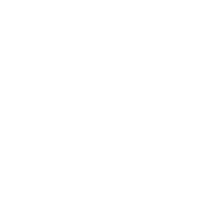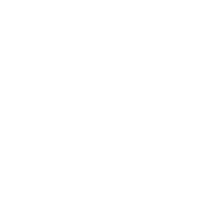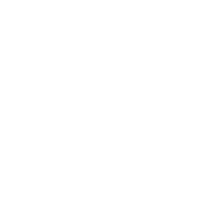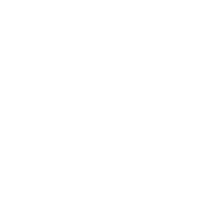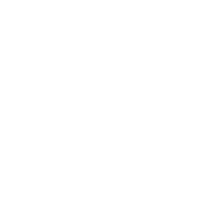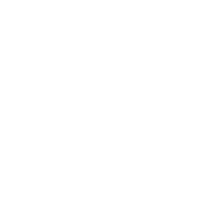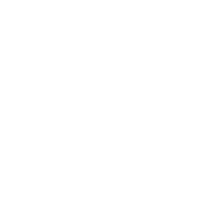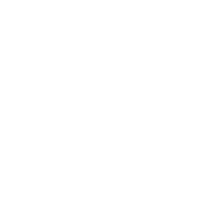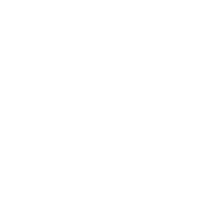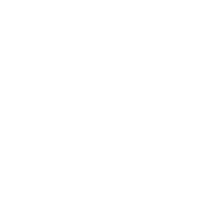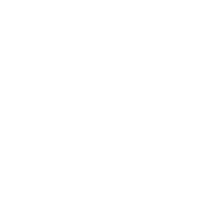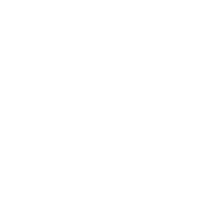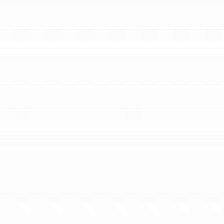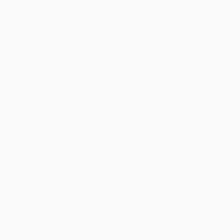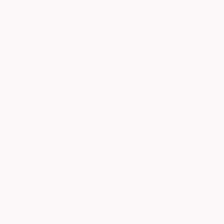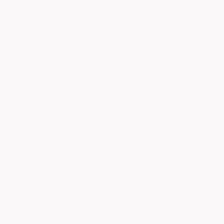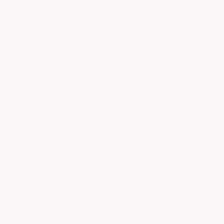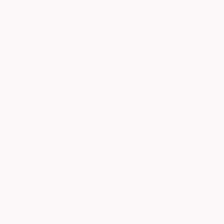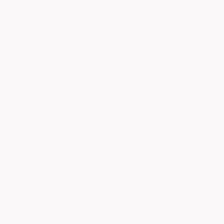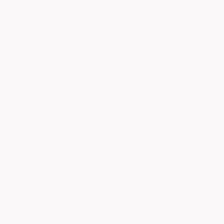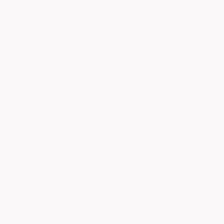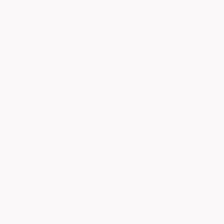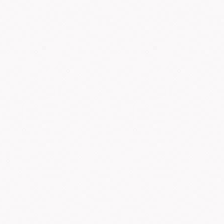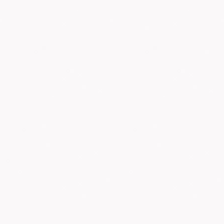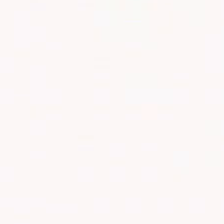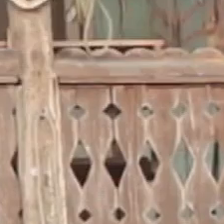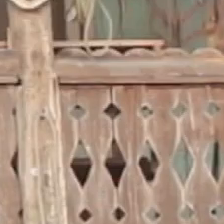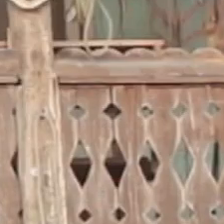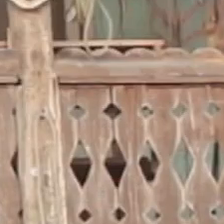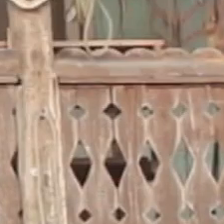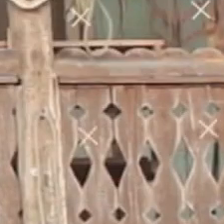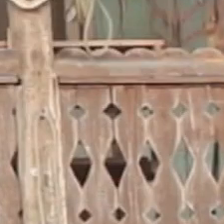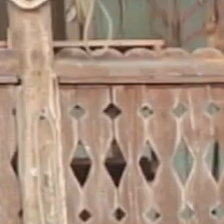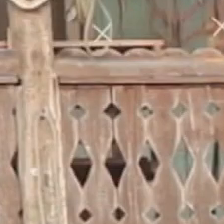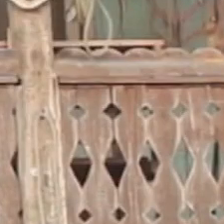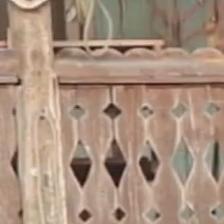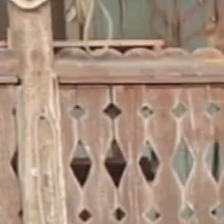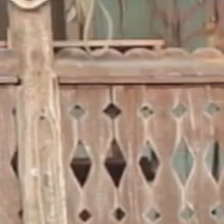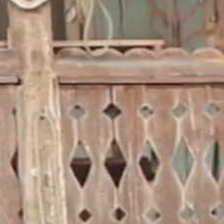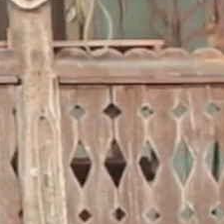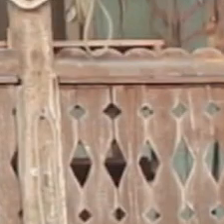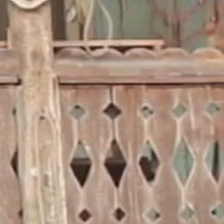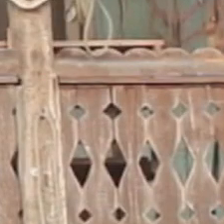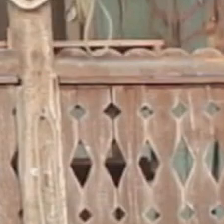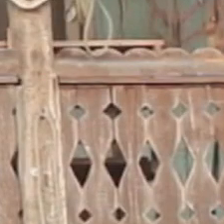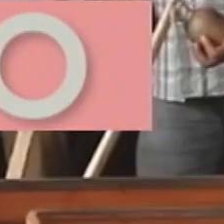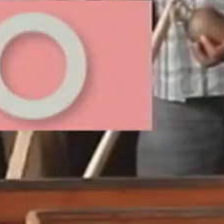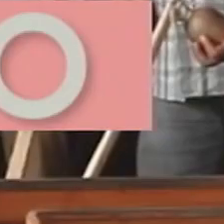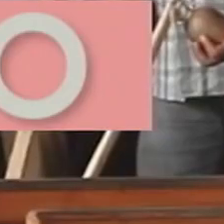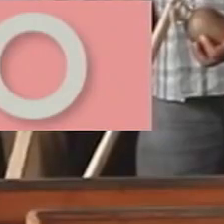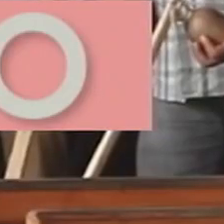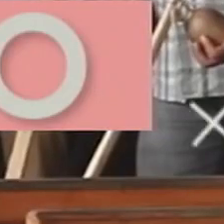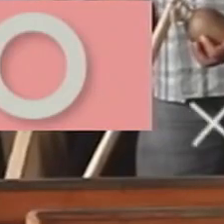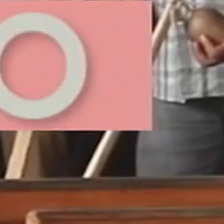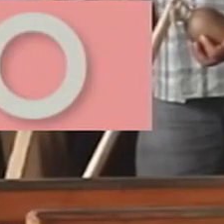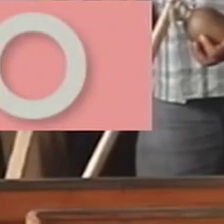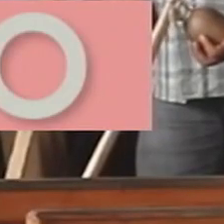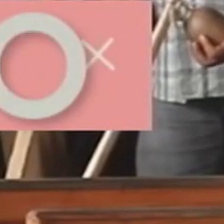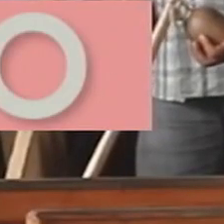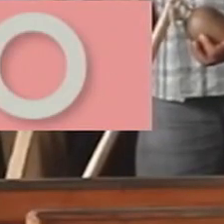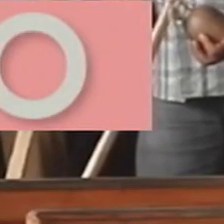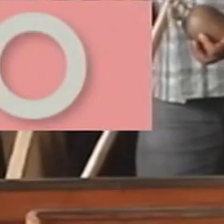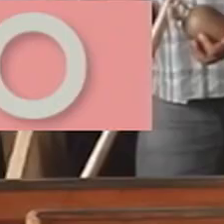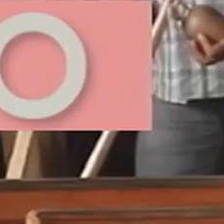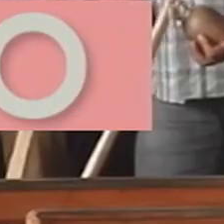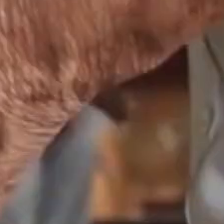Cultura del Ministerio de Cultura y Juventud, presentamos a las 2:30 de la tarde El Quijongo Guanacasteco,